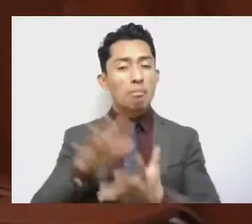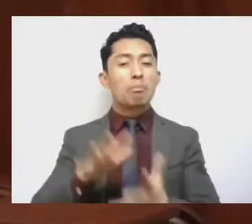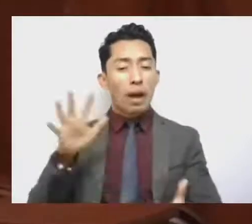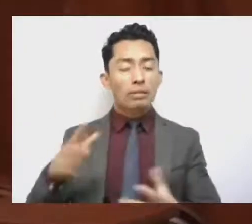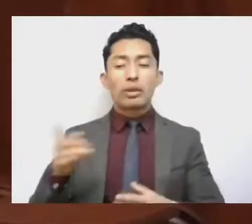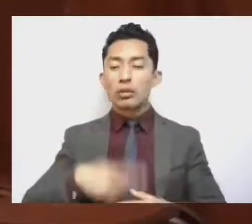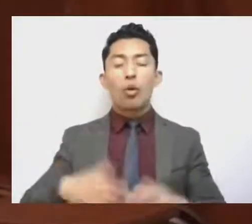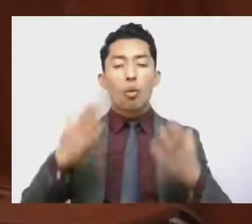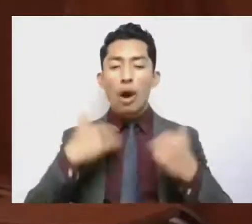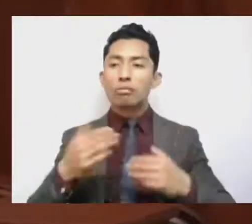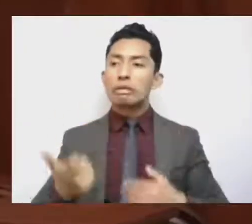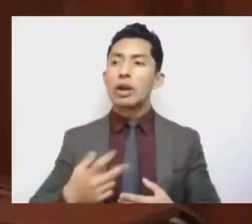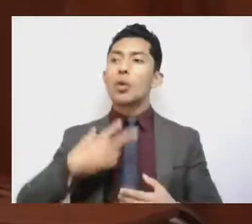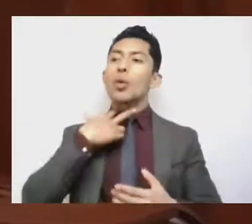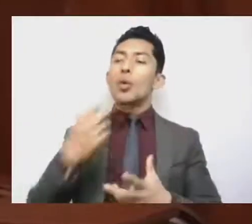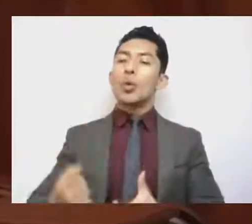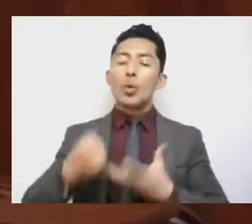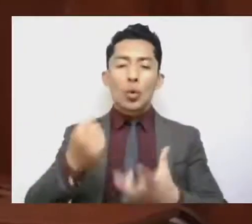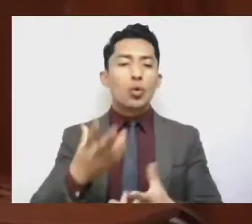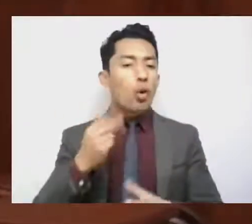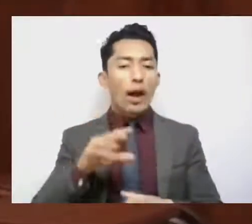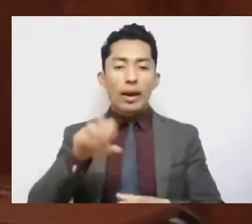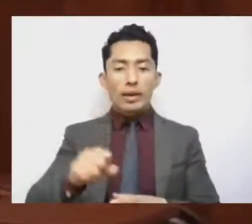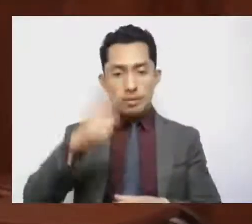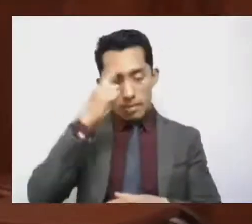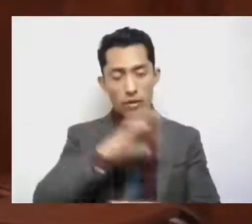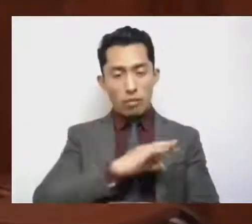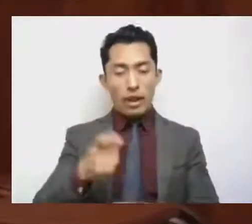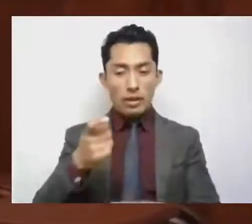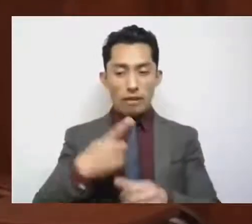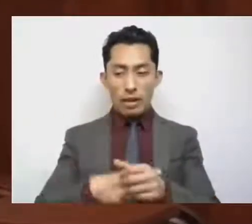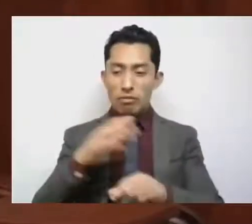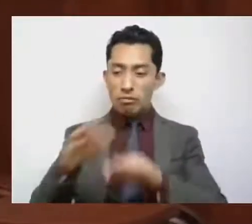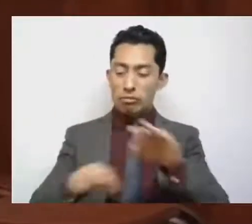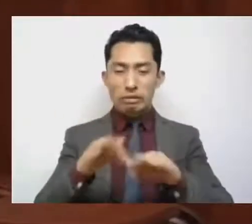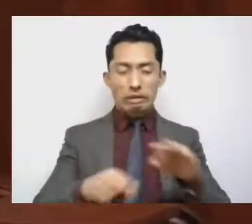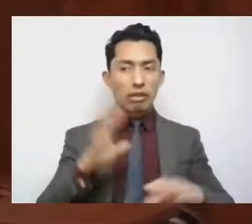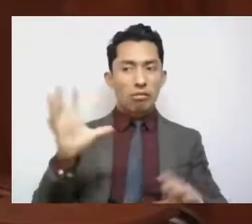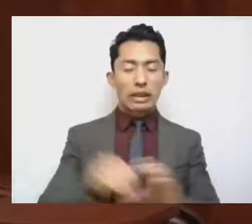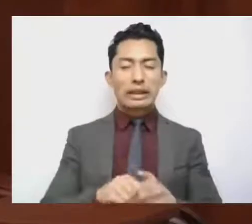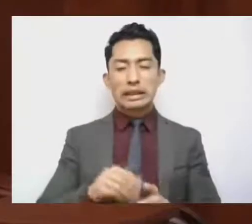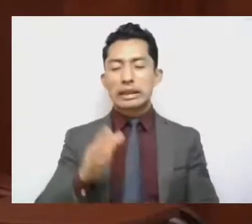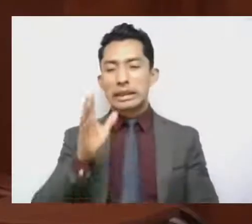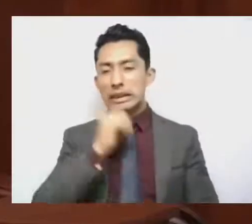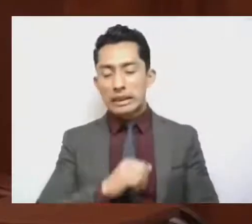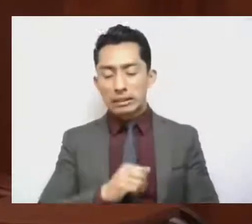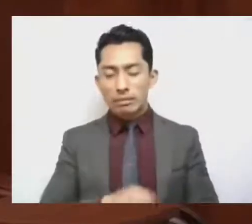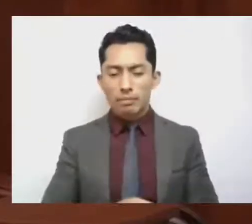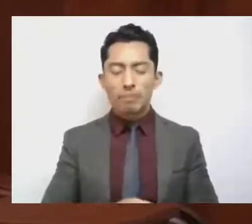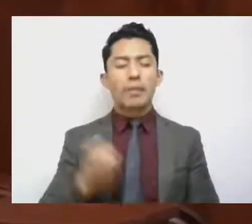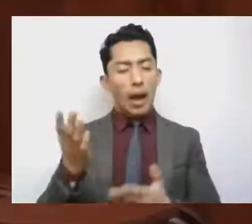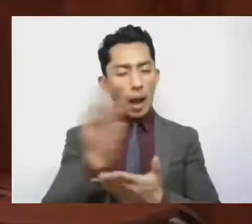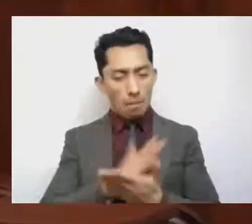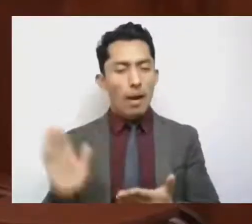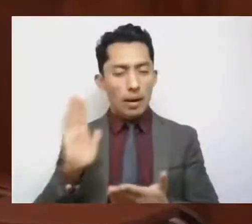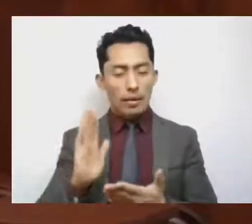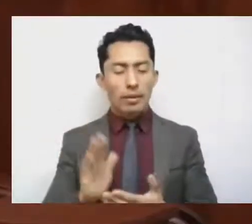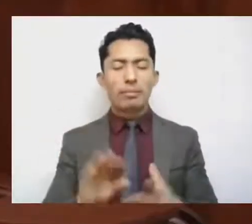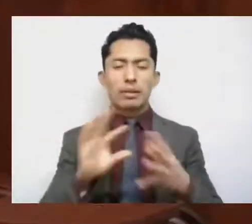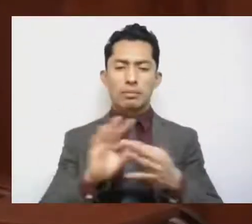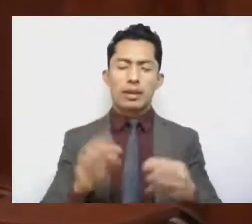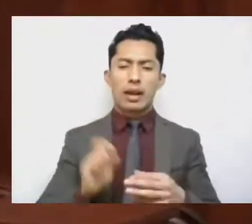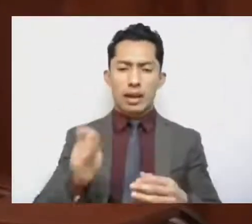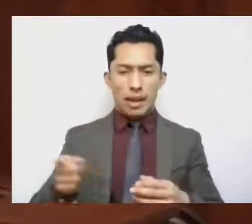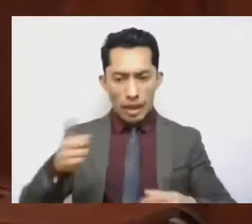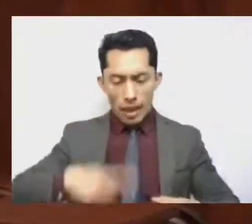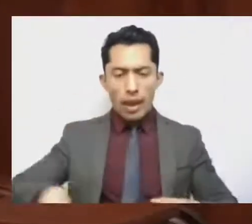del presupuesto suficiente para cubrir la demanda total. Aunado a lo anterior, se indica que quienes carecen